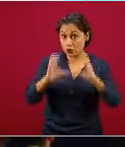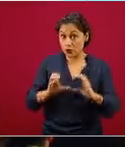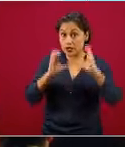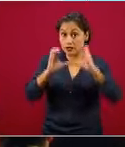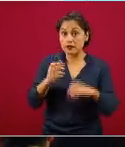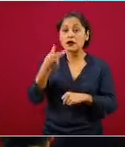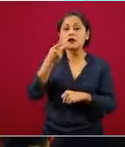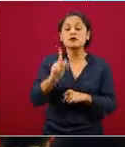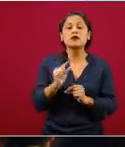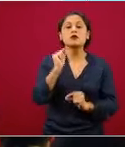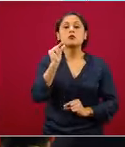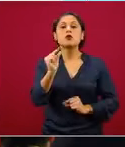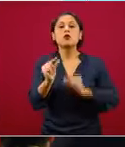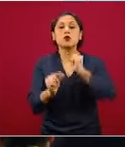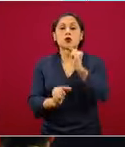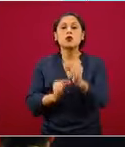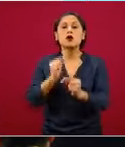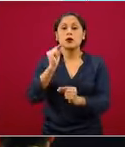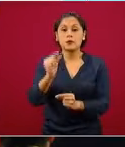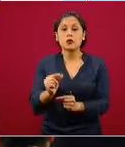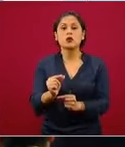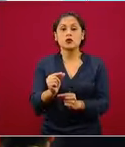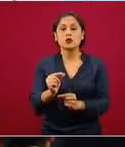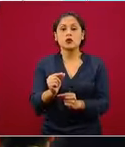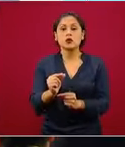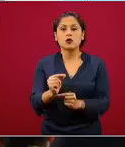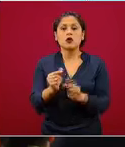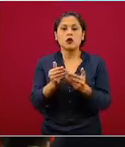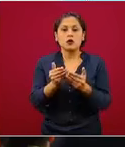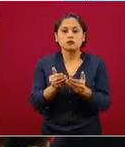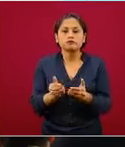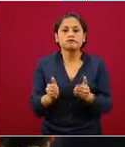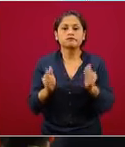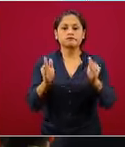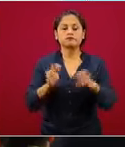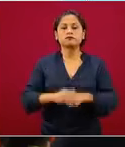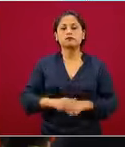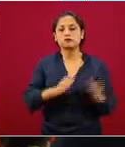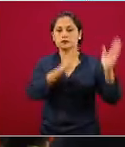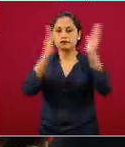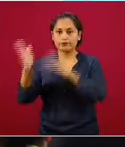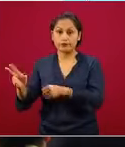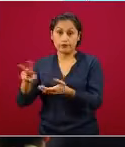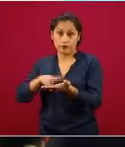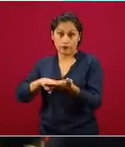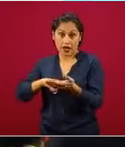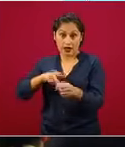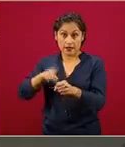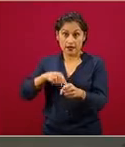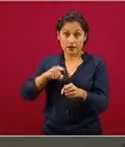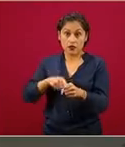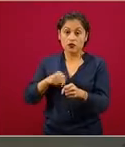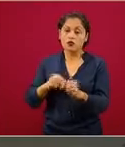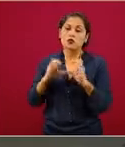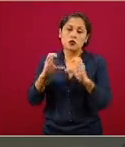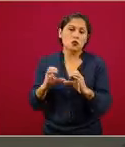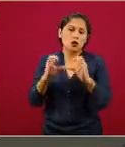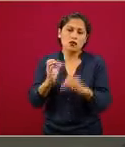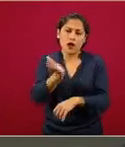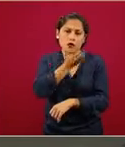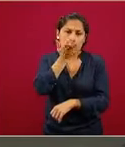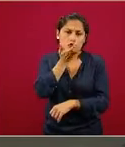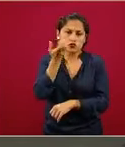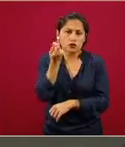liberar progresivamente la atención de esto. Y en verde, pues cuidado de control, lo que normalmente acostumbran estas